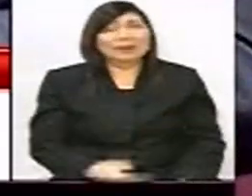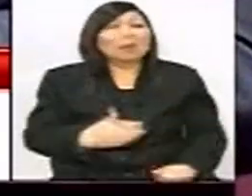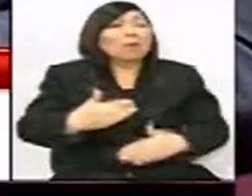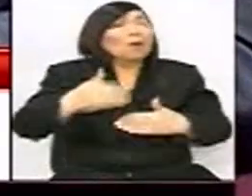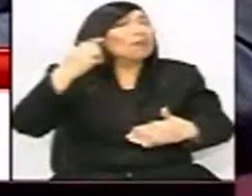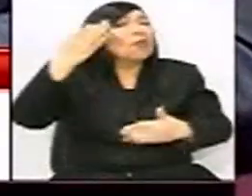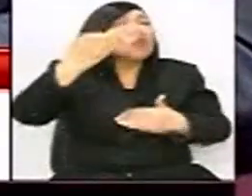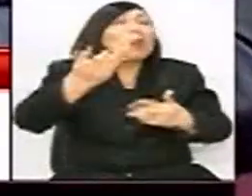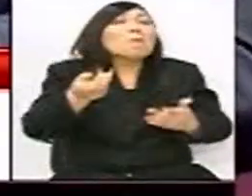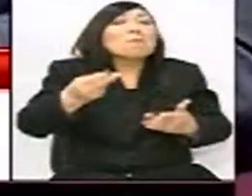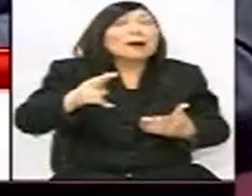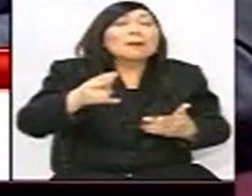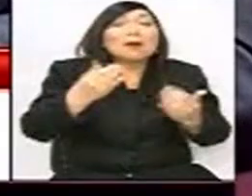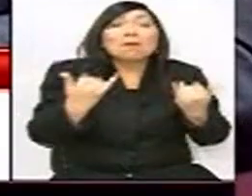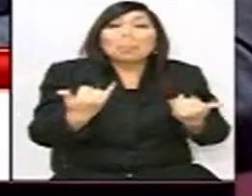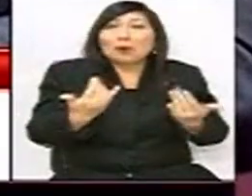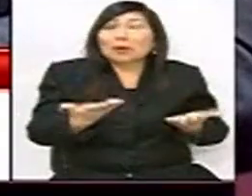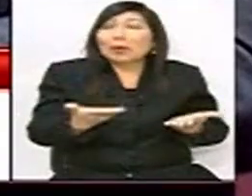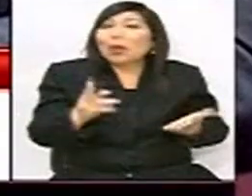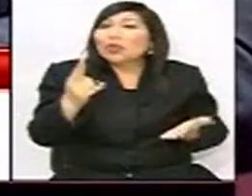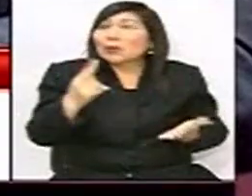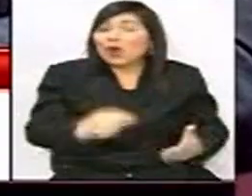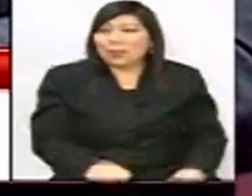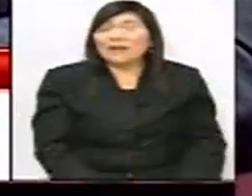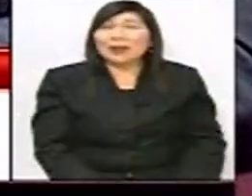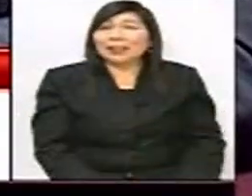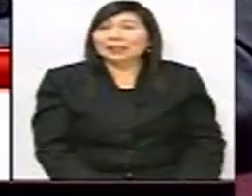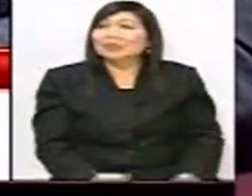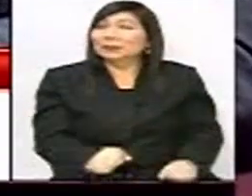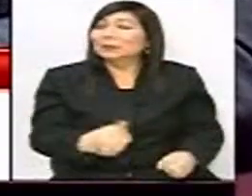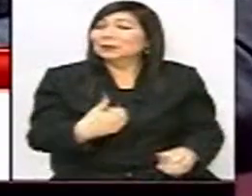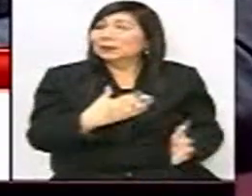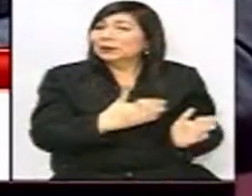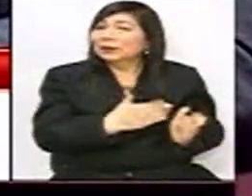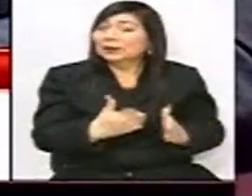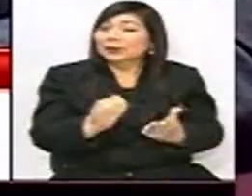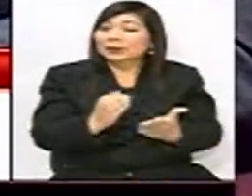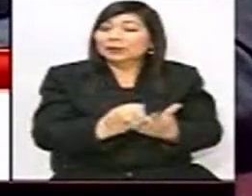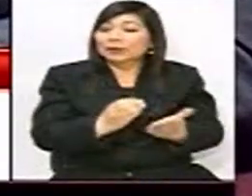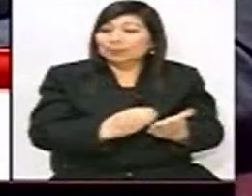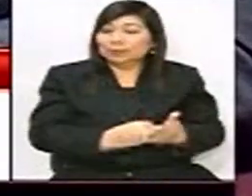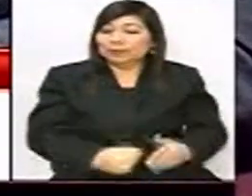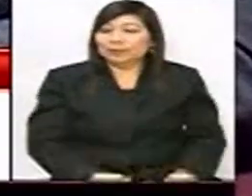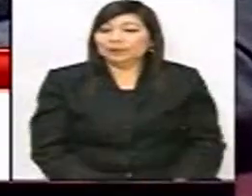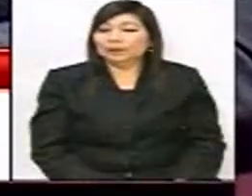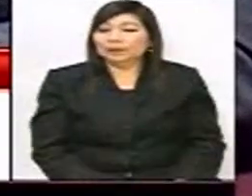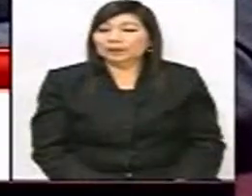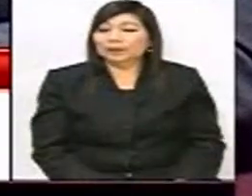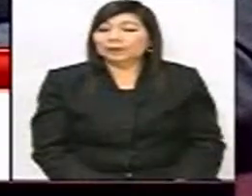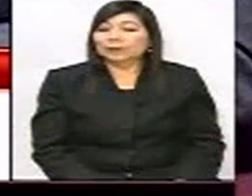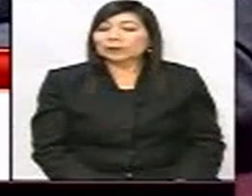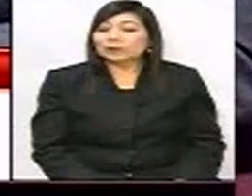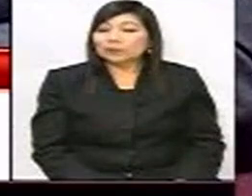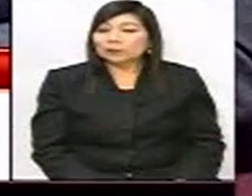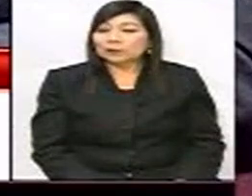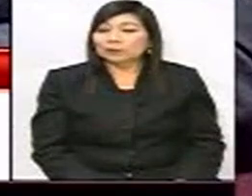de evaluar y analizar, porque hay vicios de corrupción, si es que podemos eliminar este contrato y esta concesión.